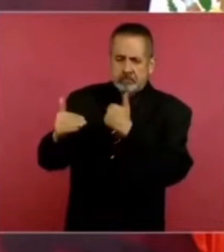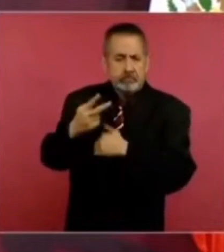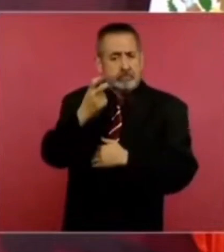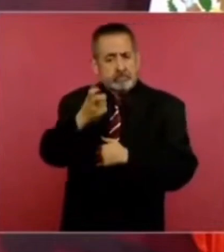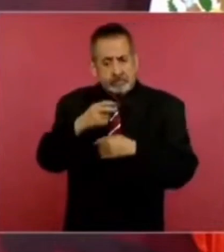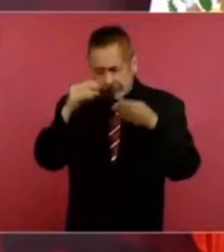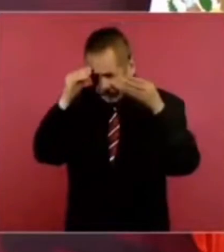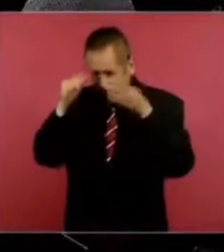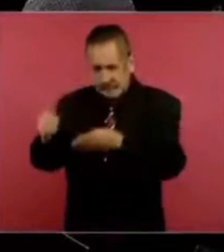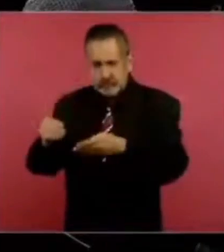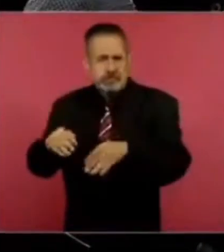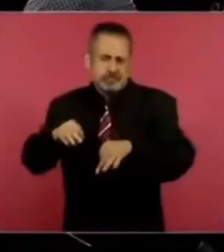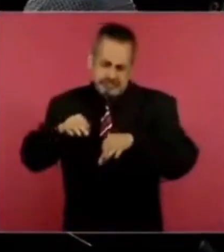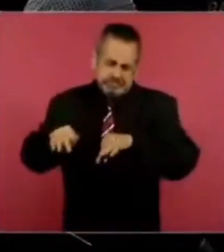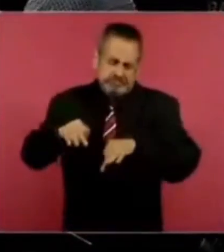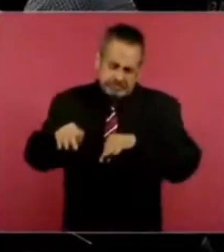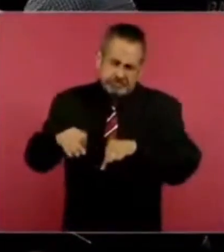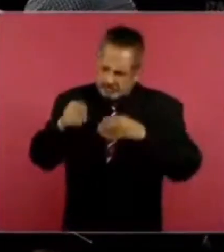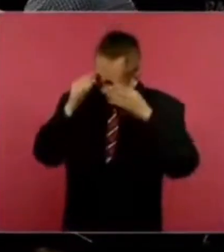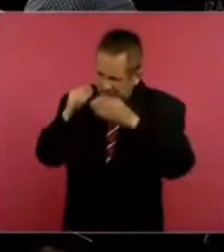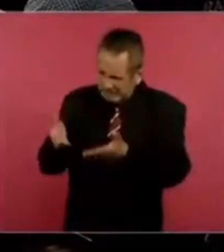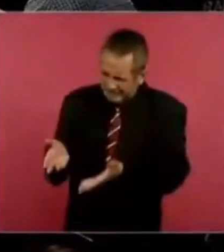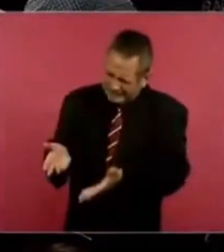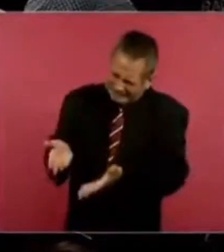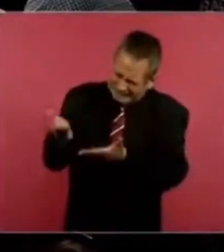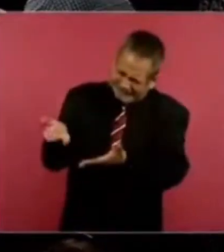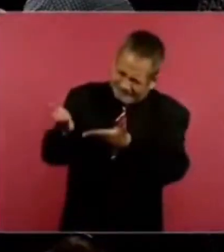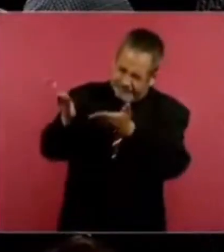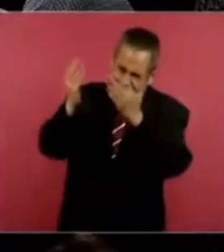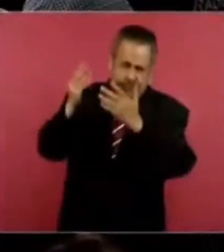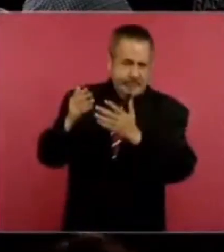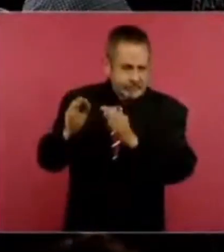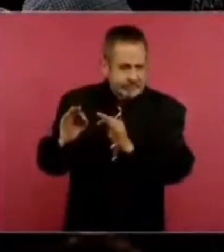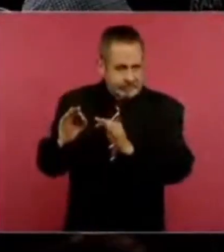empeñados, estamos trabajando para eso, pero